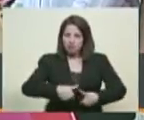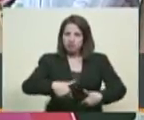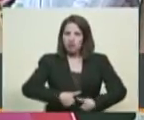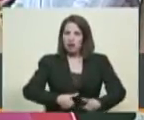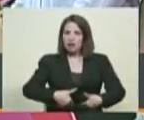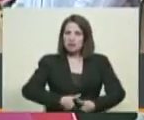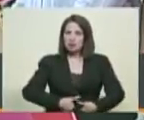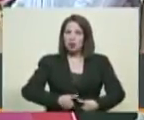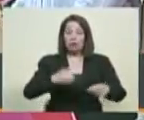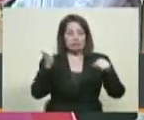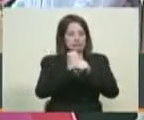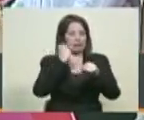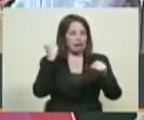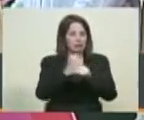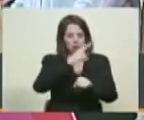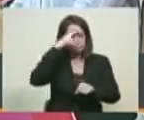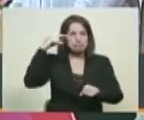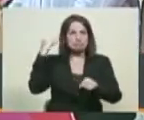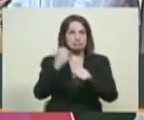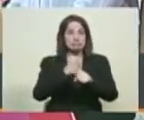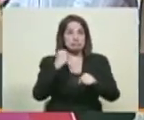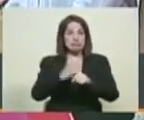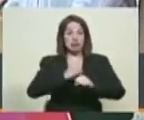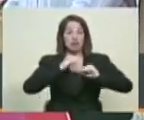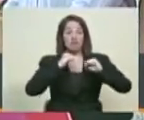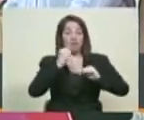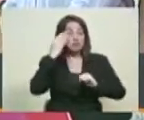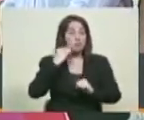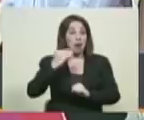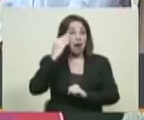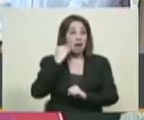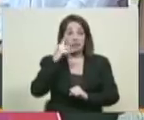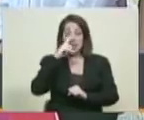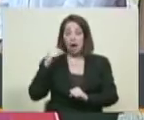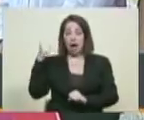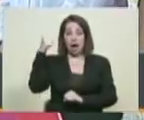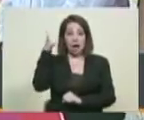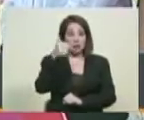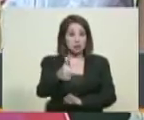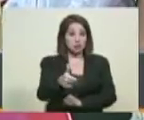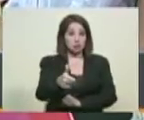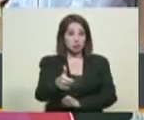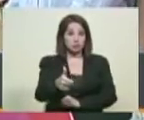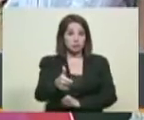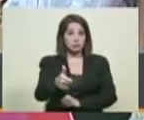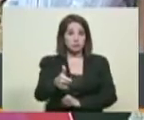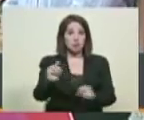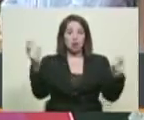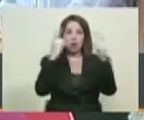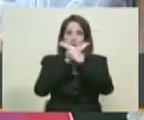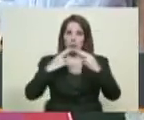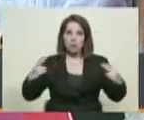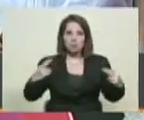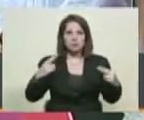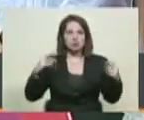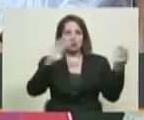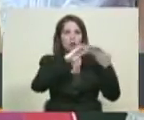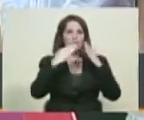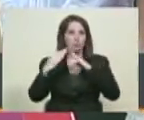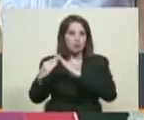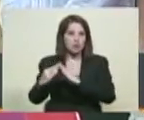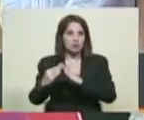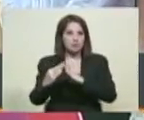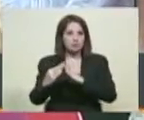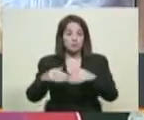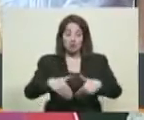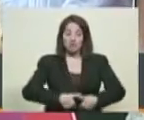capacidad de trabajo, en base a la experiencia de tantos años, en base al compromiso con la comunidad, si